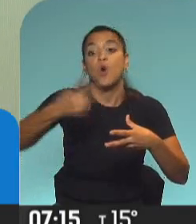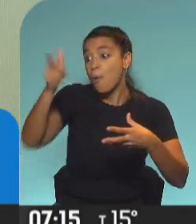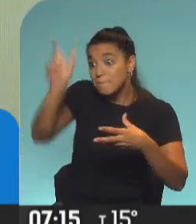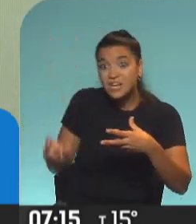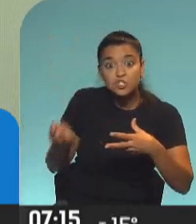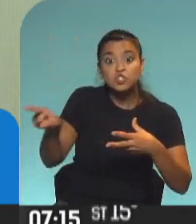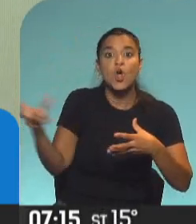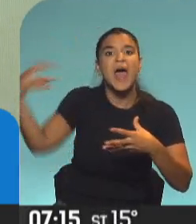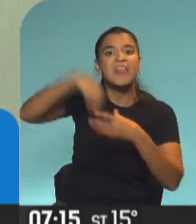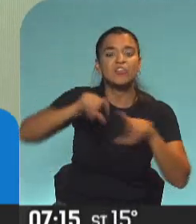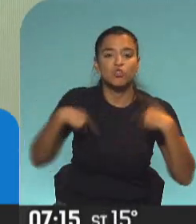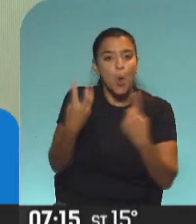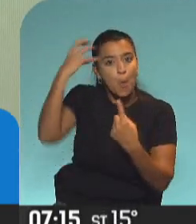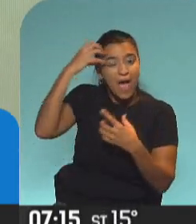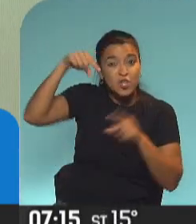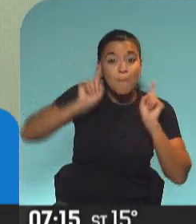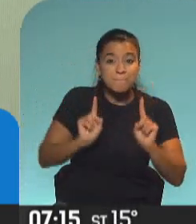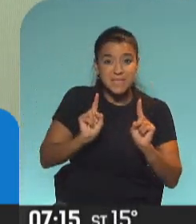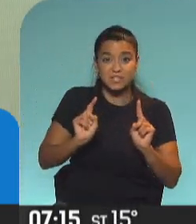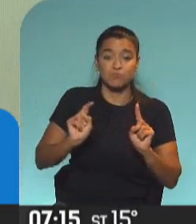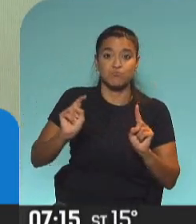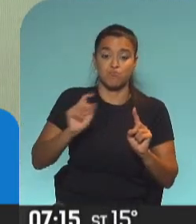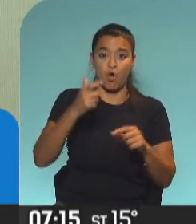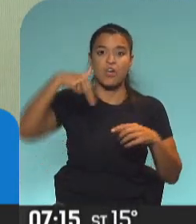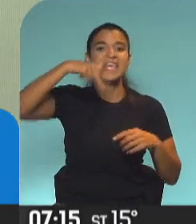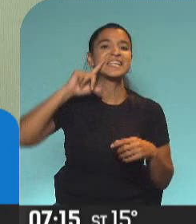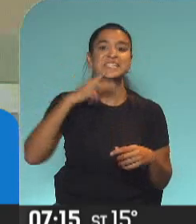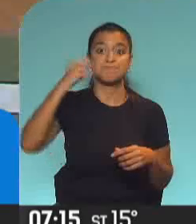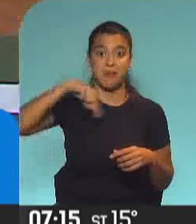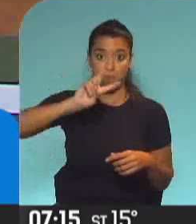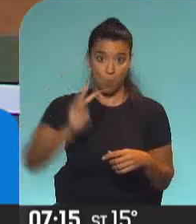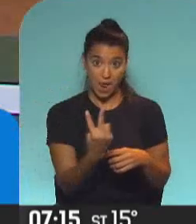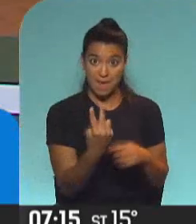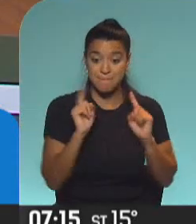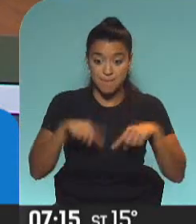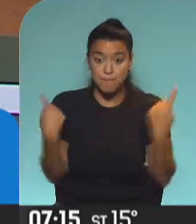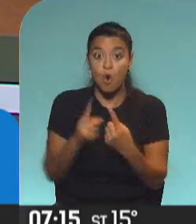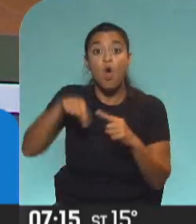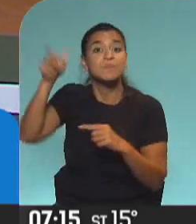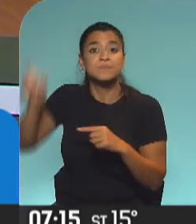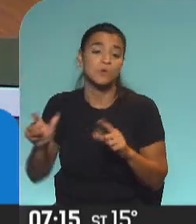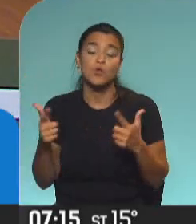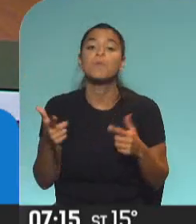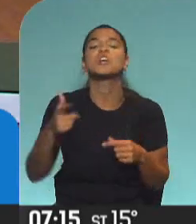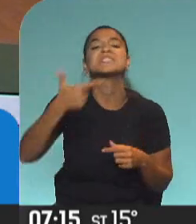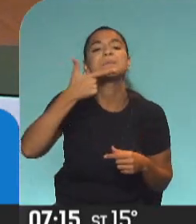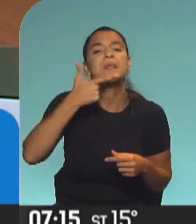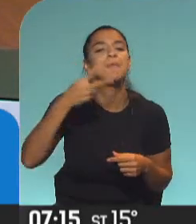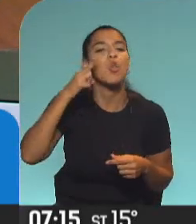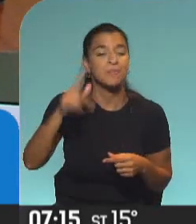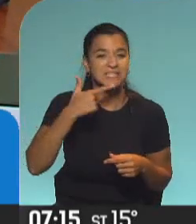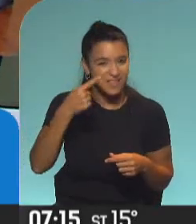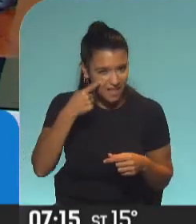persona adentro del baño donde Alberto Nisman encontró la muerte. Entonces... Pero hace 3 años, en septiembre de 2017, presta atención a la